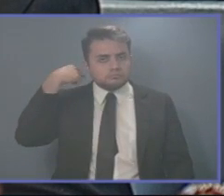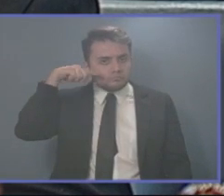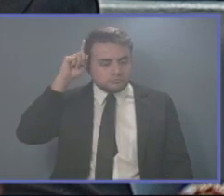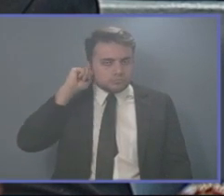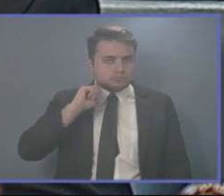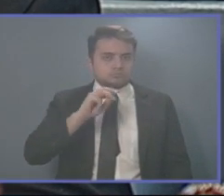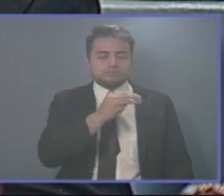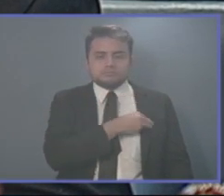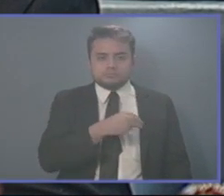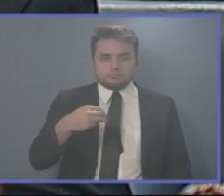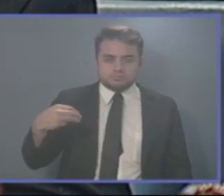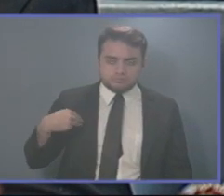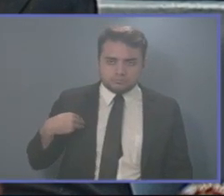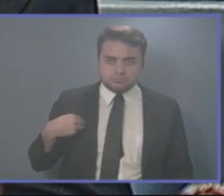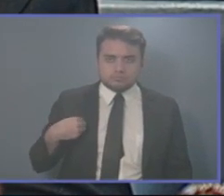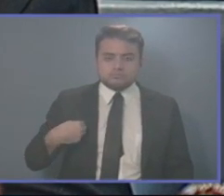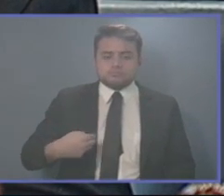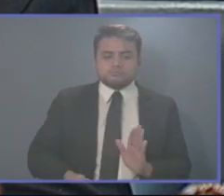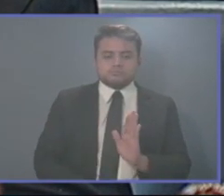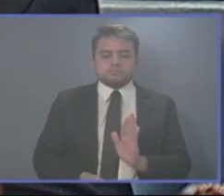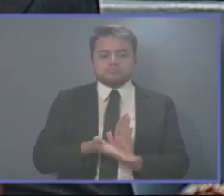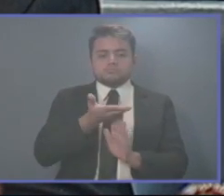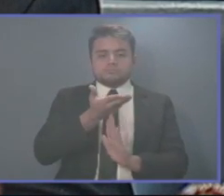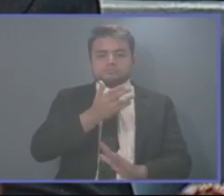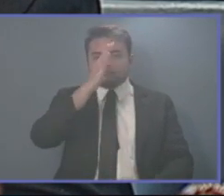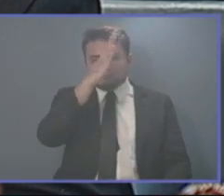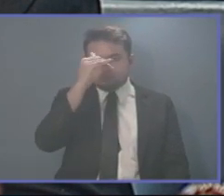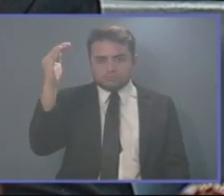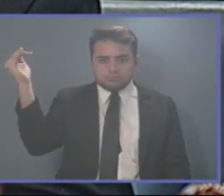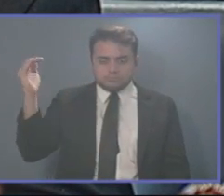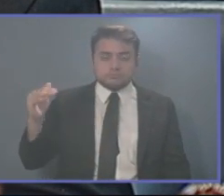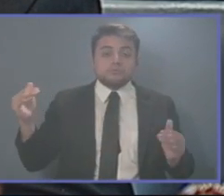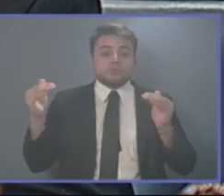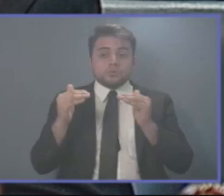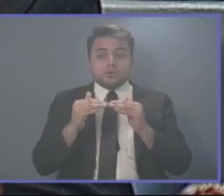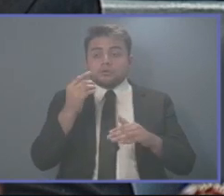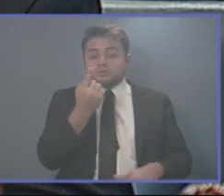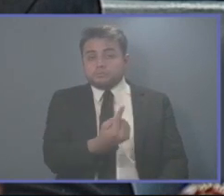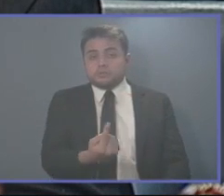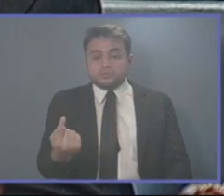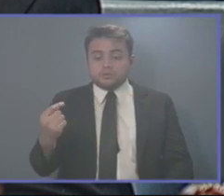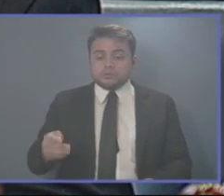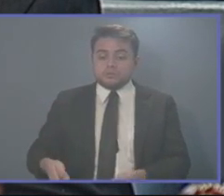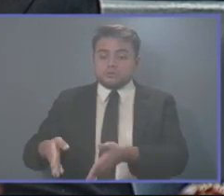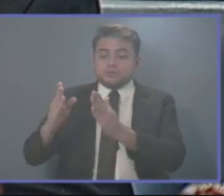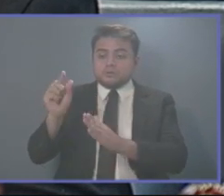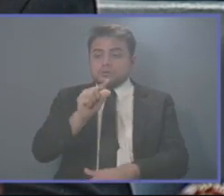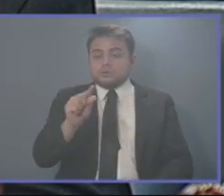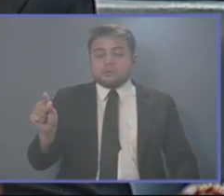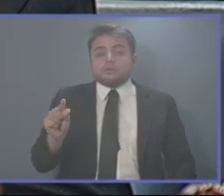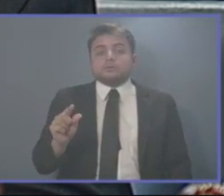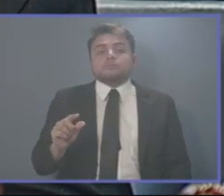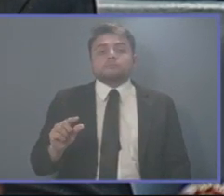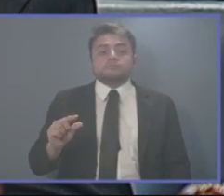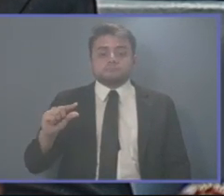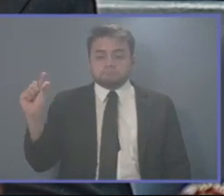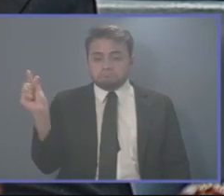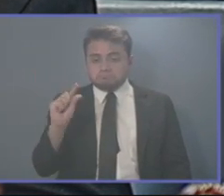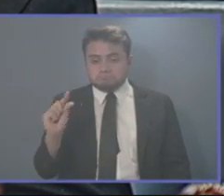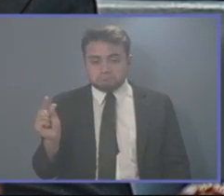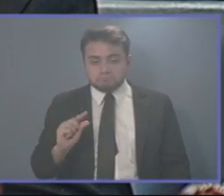hernández y miembros del instituto administrador de los beneficios y prestaciones sociales de los